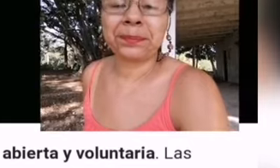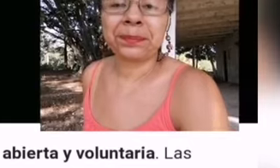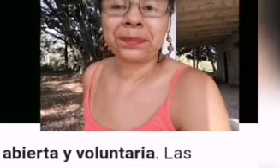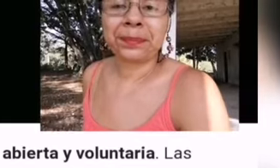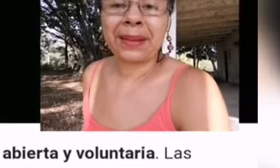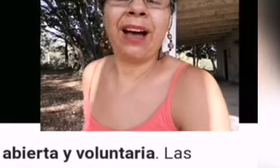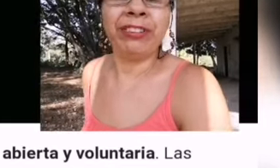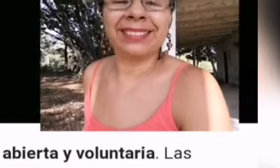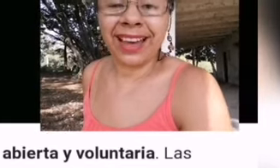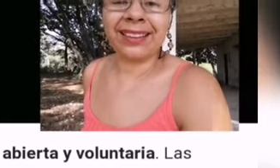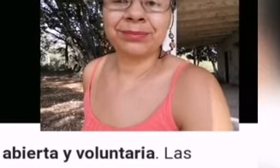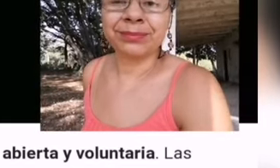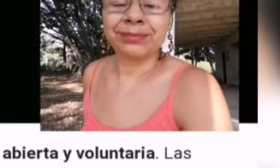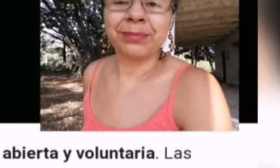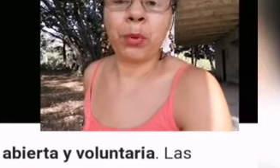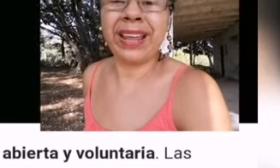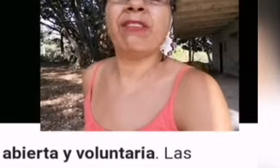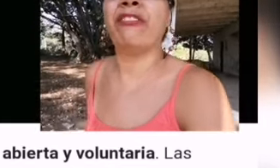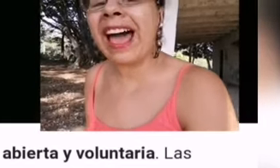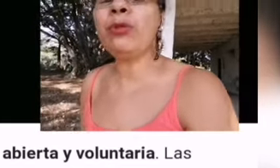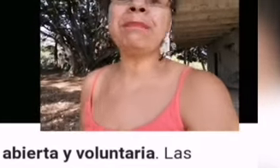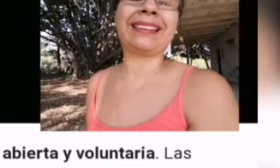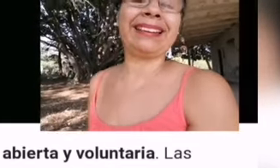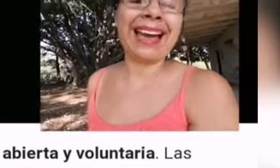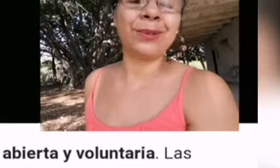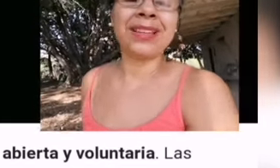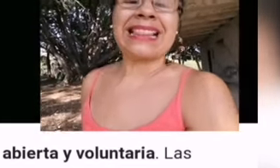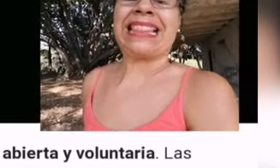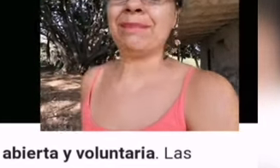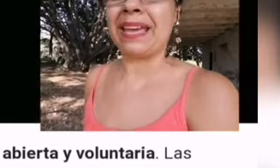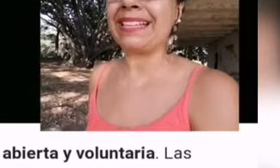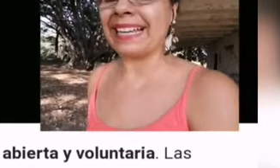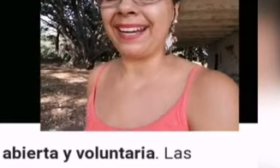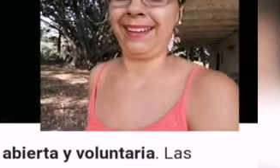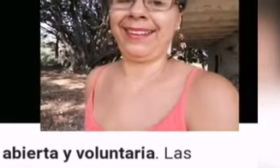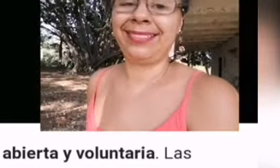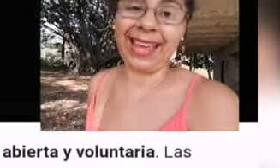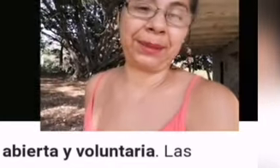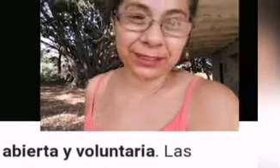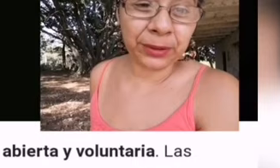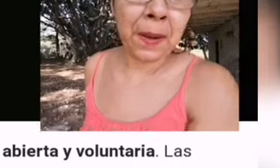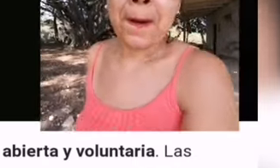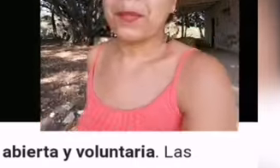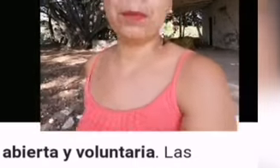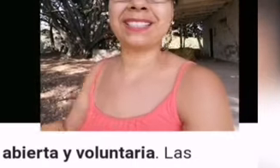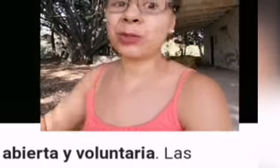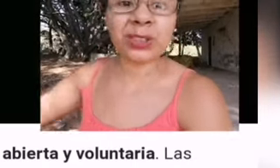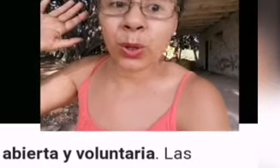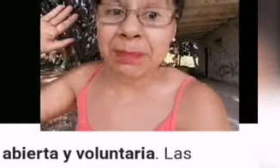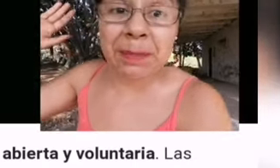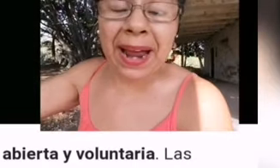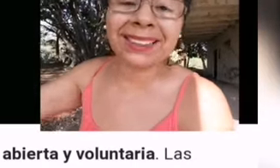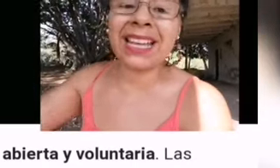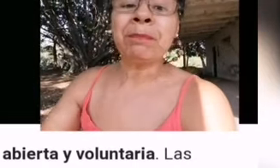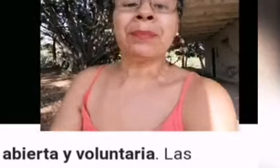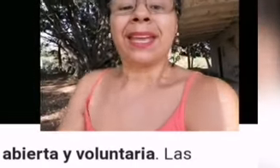trabajadora afectada por el fraude maquinado de Mexicana de Aviación. Bueno, pues eso es